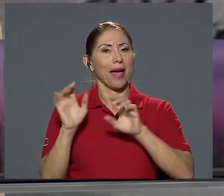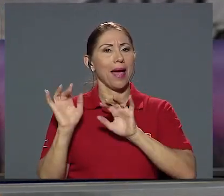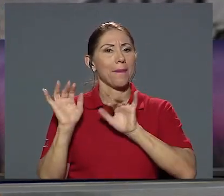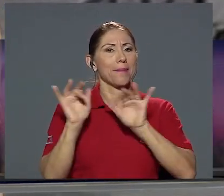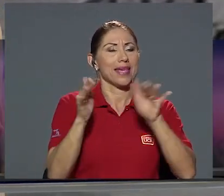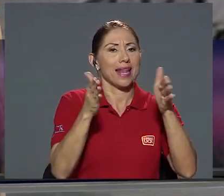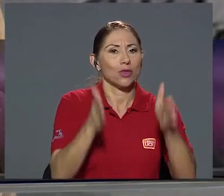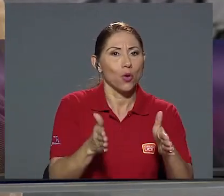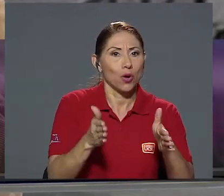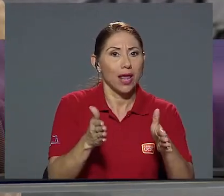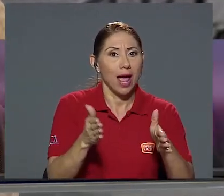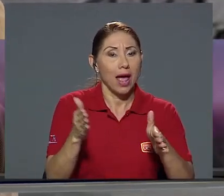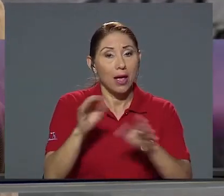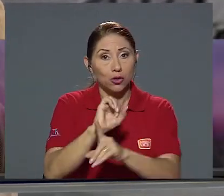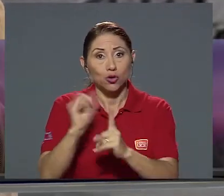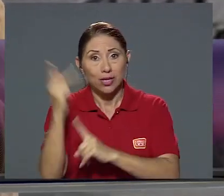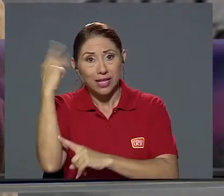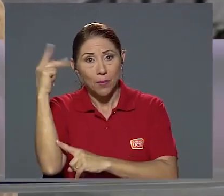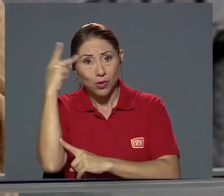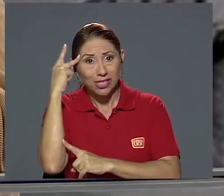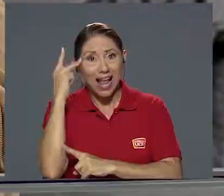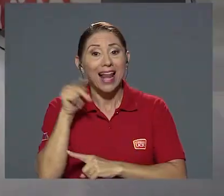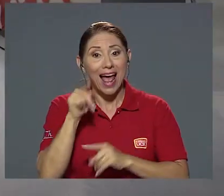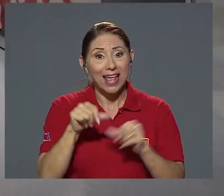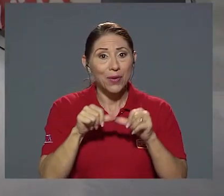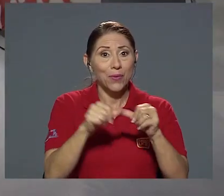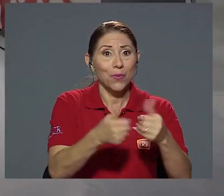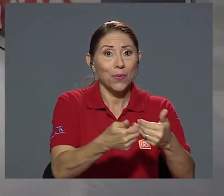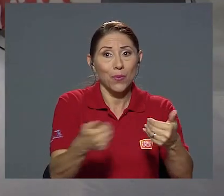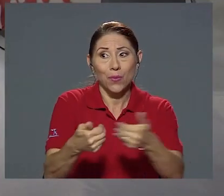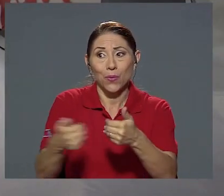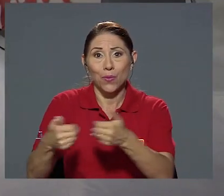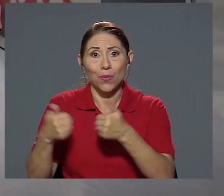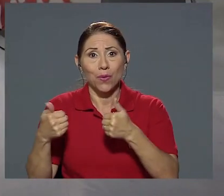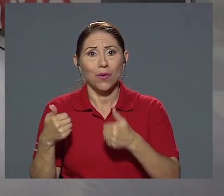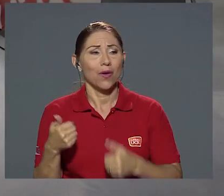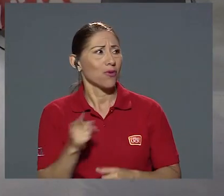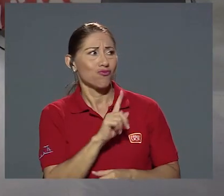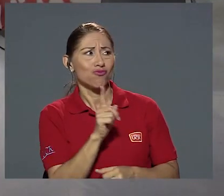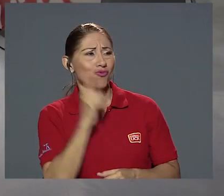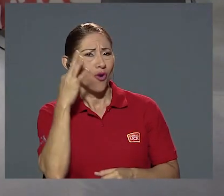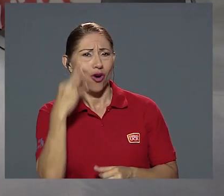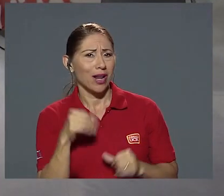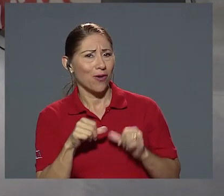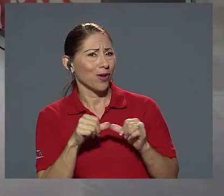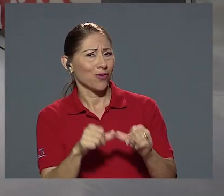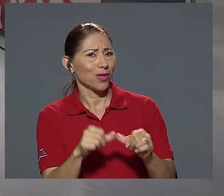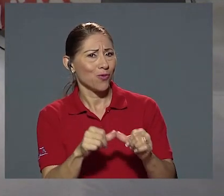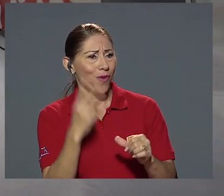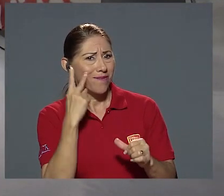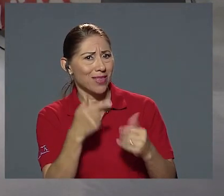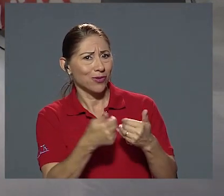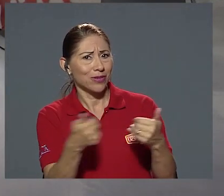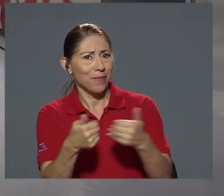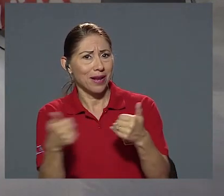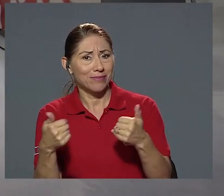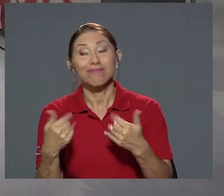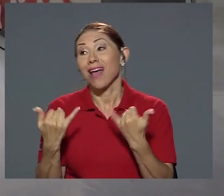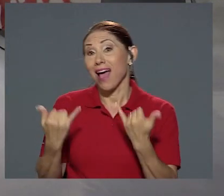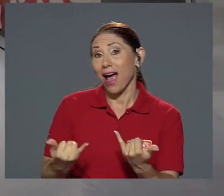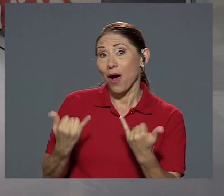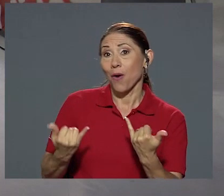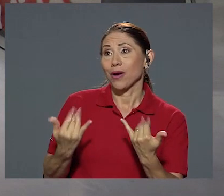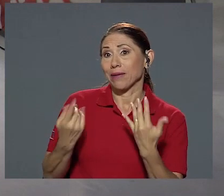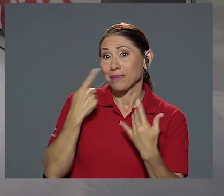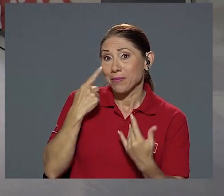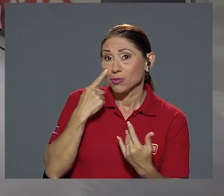bloques fueran tan así ahora, ¿verdad? No creo que se mantengan hemos siquiera. estado Sí. observando, ¿verdad?, que la naturaleza es compleja y que